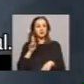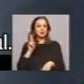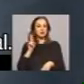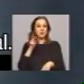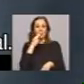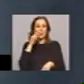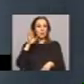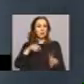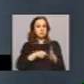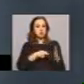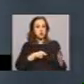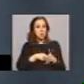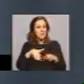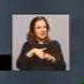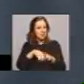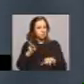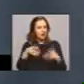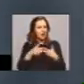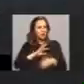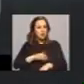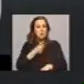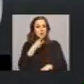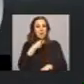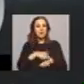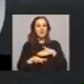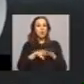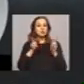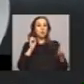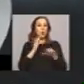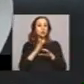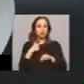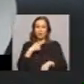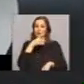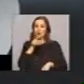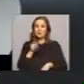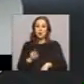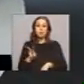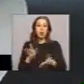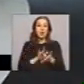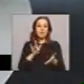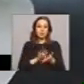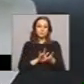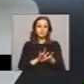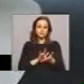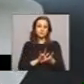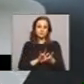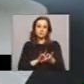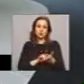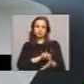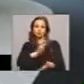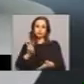Mundial y él lo que hizo fue mandar allí a la División Azul, que es otro tema que trato en el segundo ejemplar